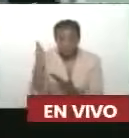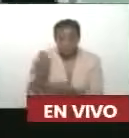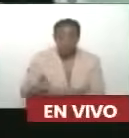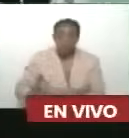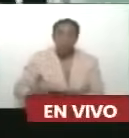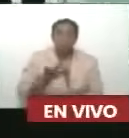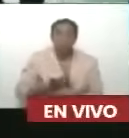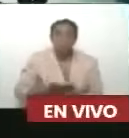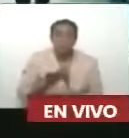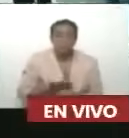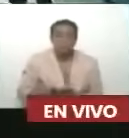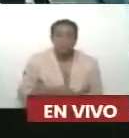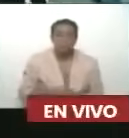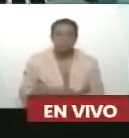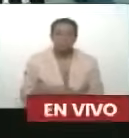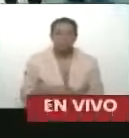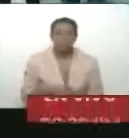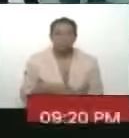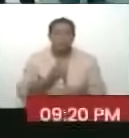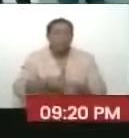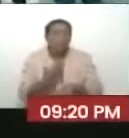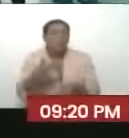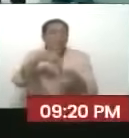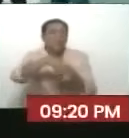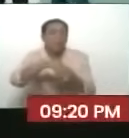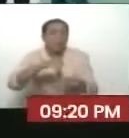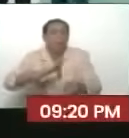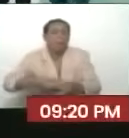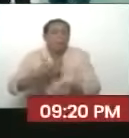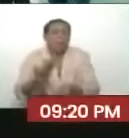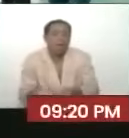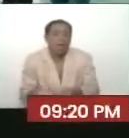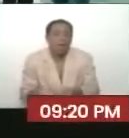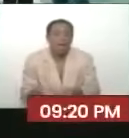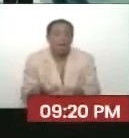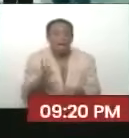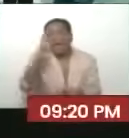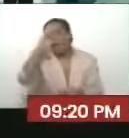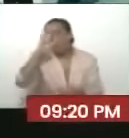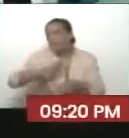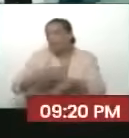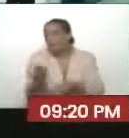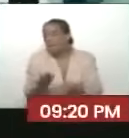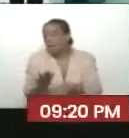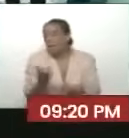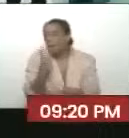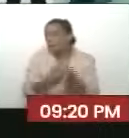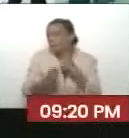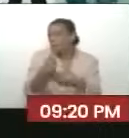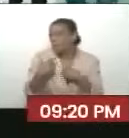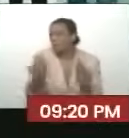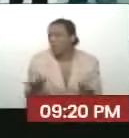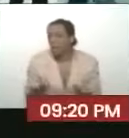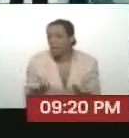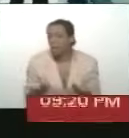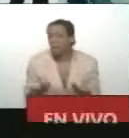fundamental. ¿Por qué votar? Las razones poderosas que tenemos.